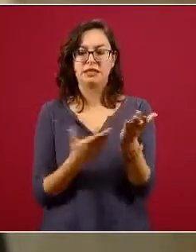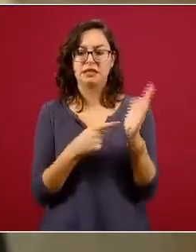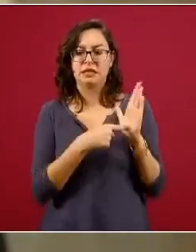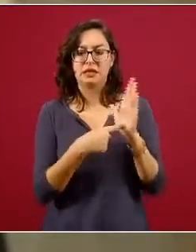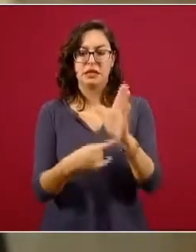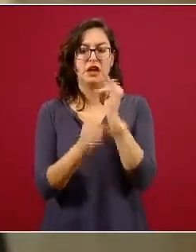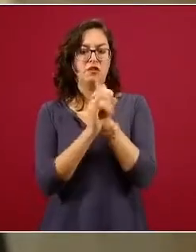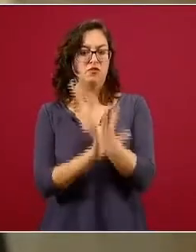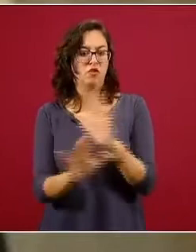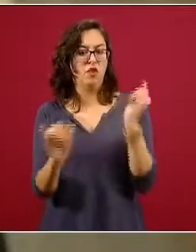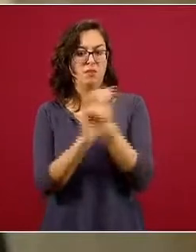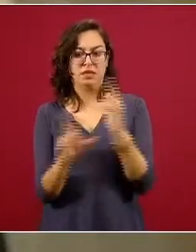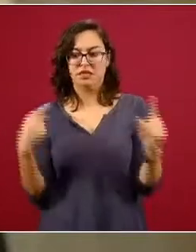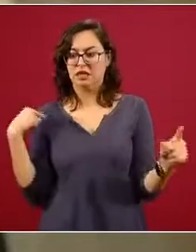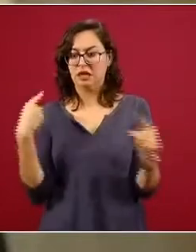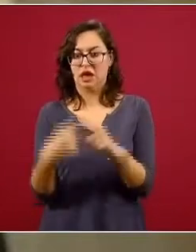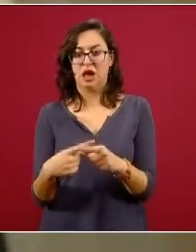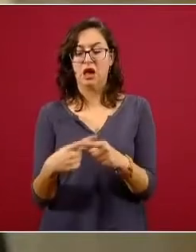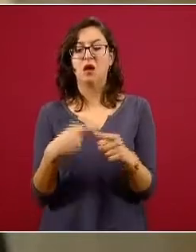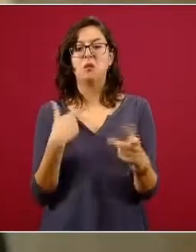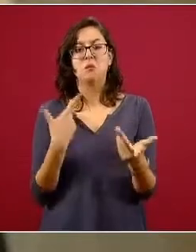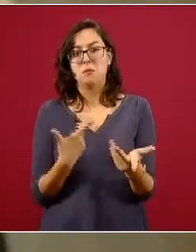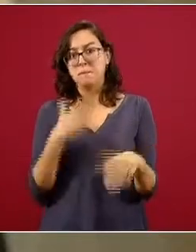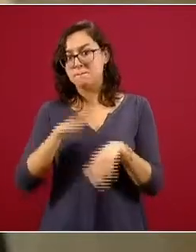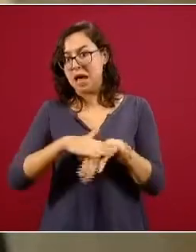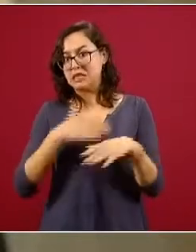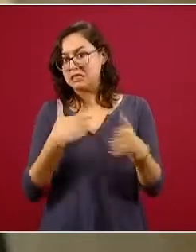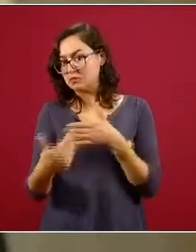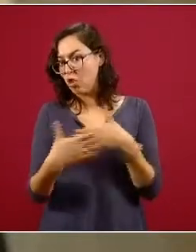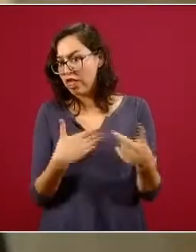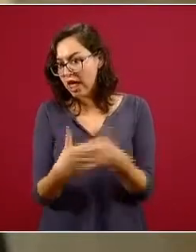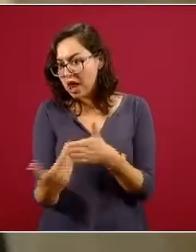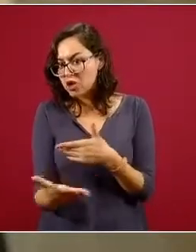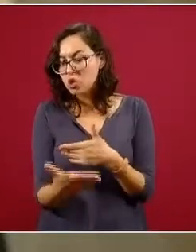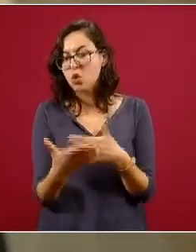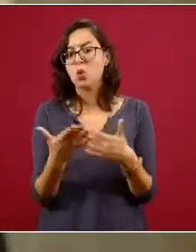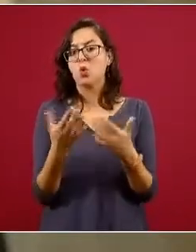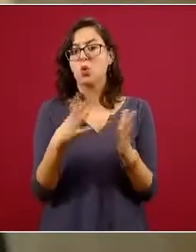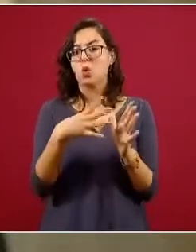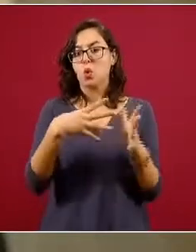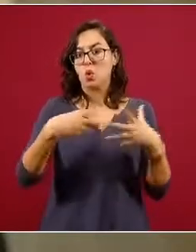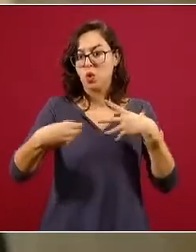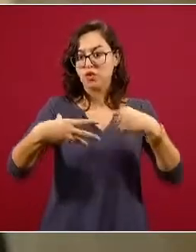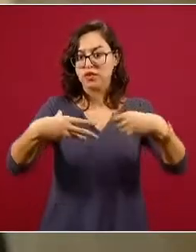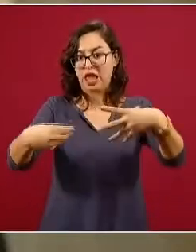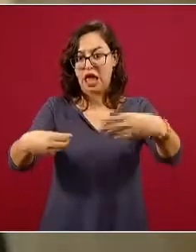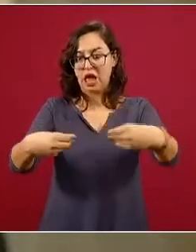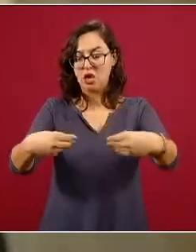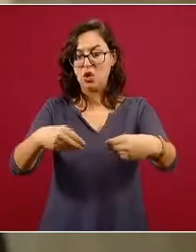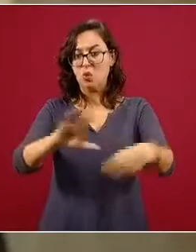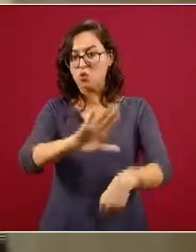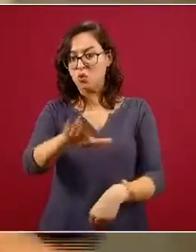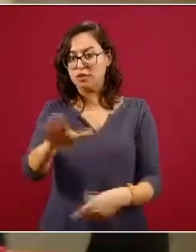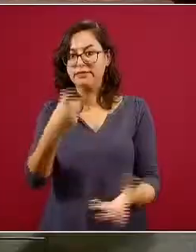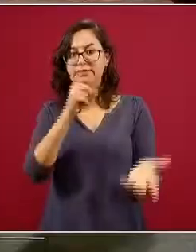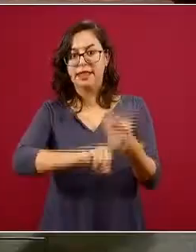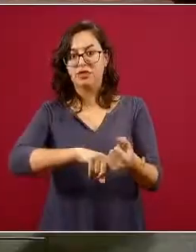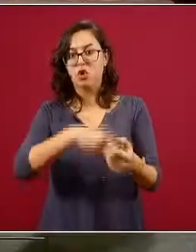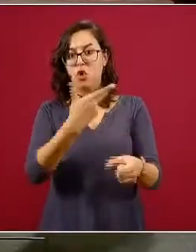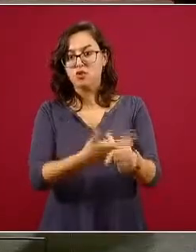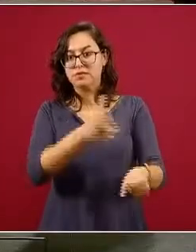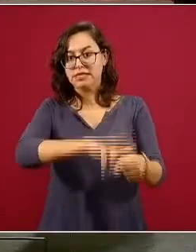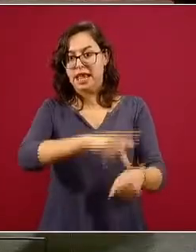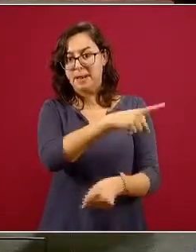manejado estas últimas semanas se van a volver a actualizar otros datos como los contagios y defunciones del personal de salud. Gracias.